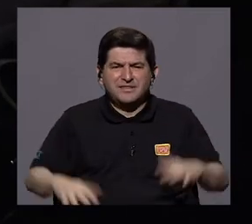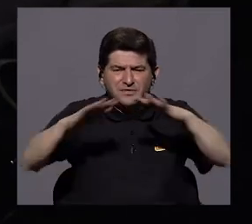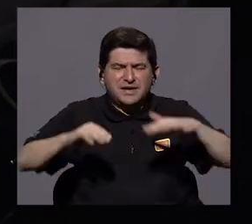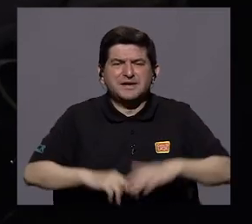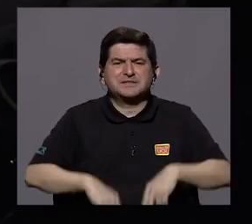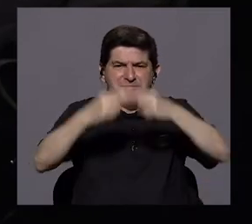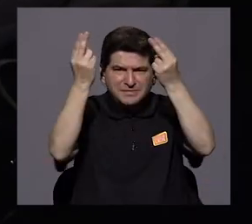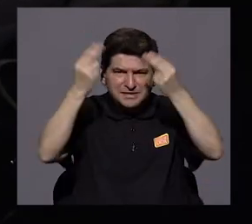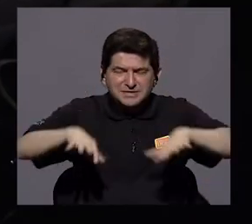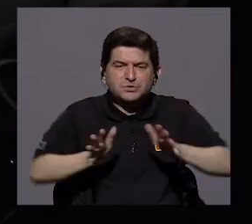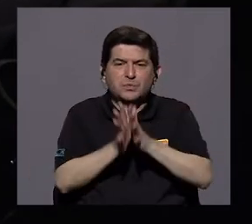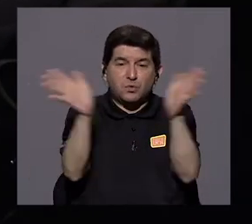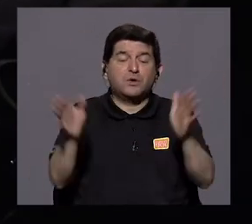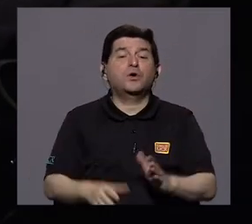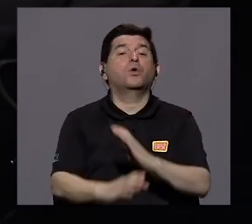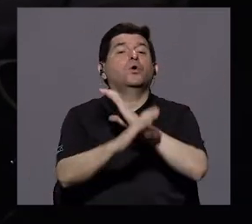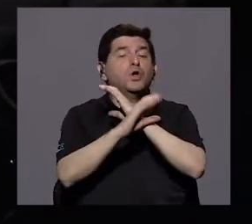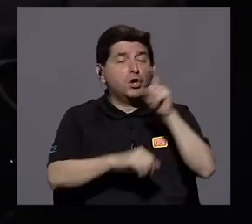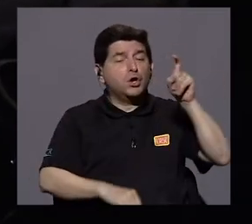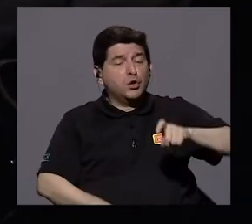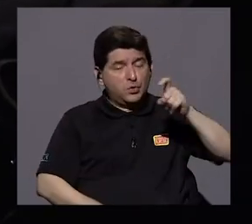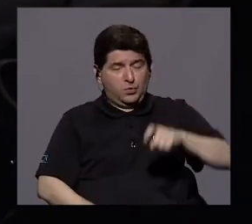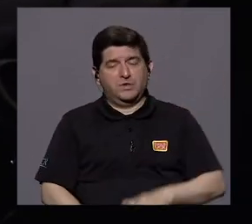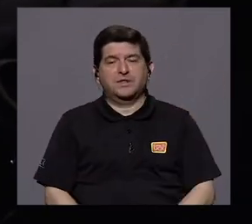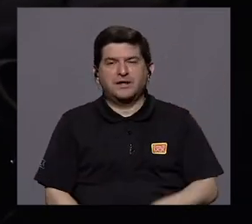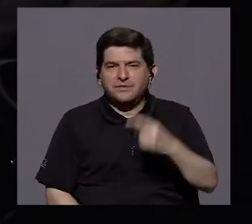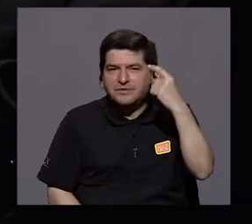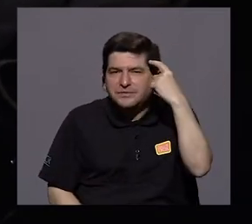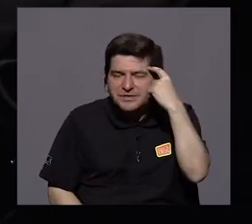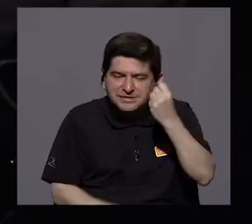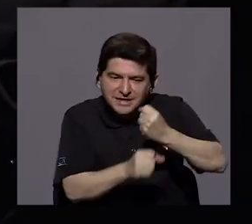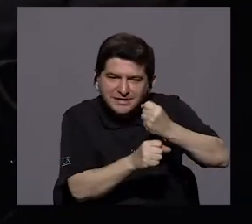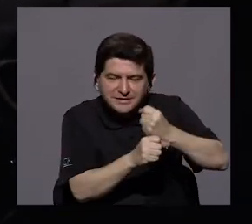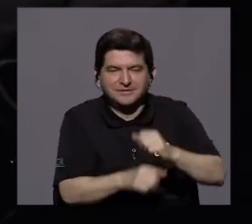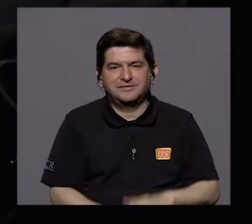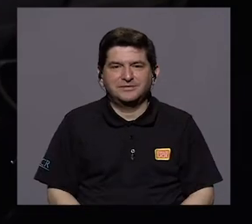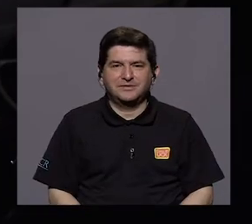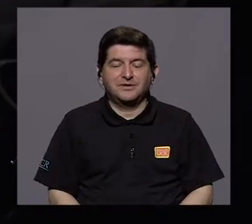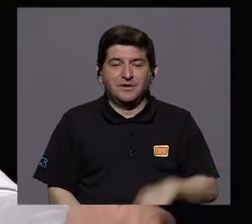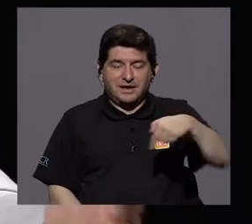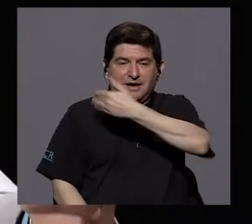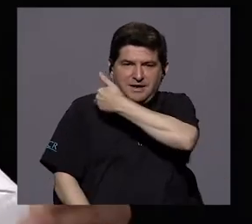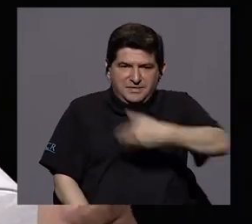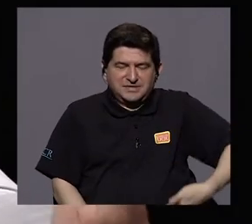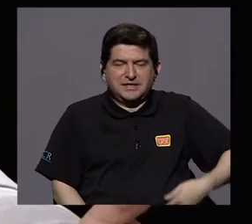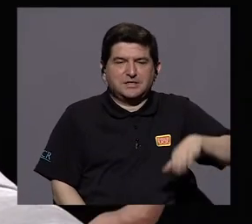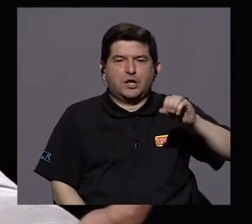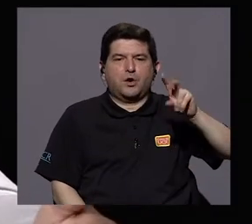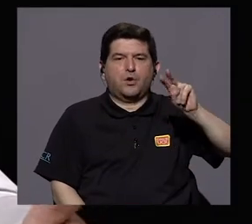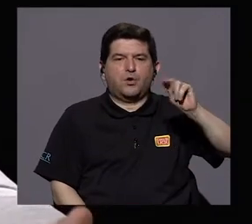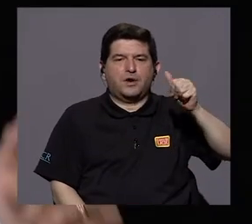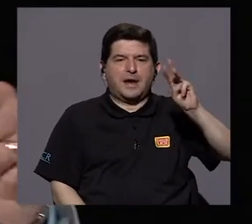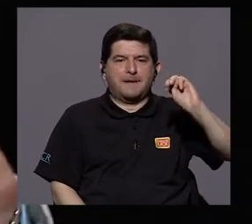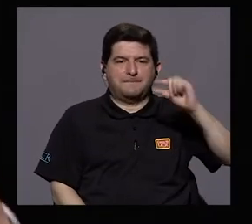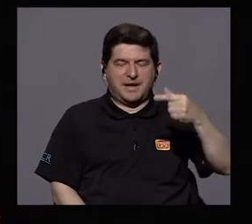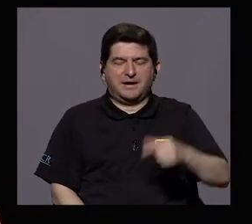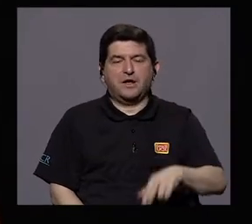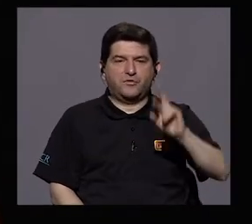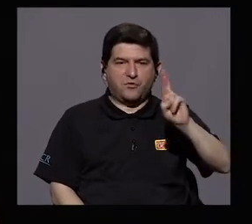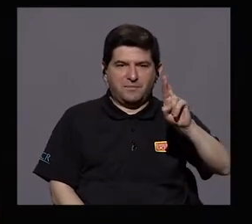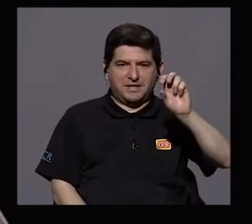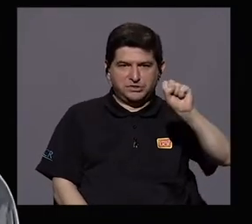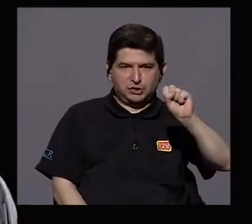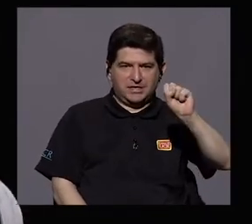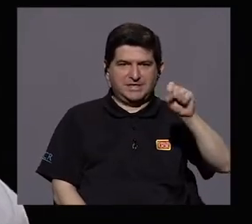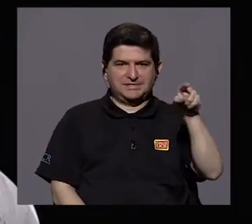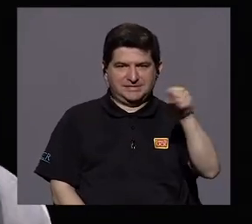digital pública. Uh-huh. Y hay que tener mucho cuidado en el marco de lo que se hace. Estamos con el presidente de CONAMAC, don Román